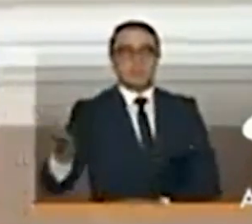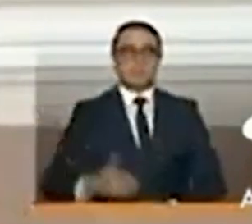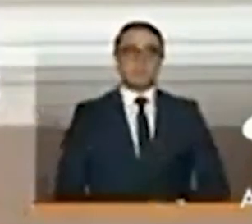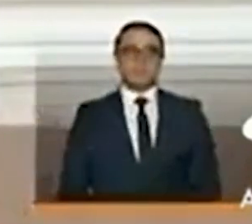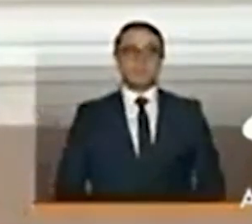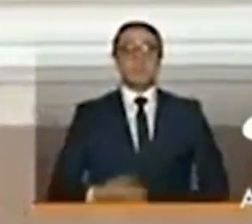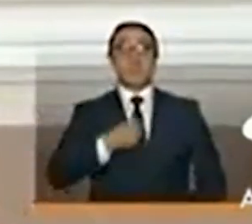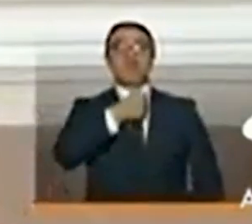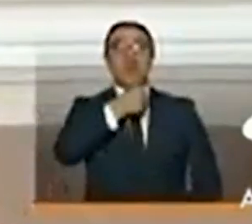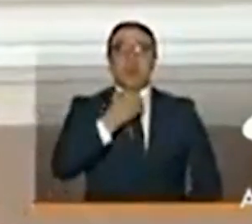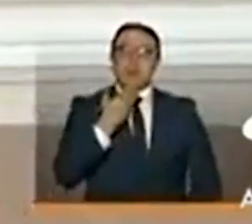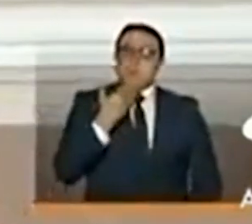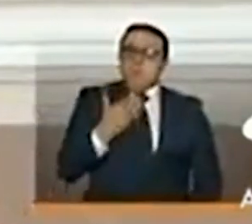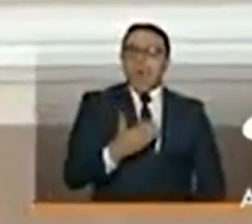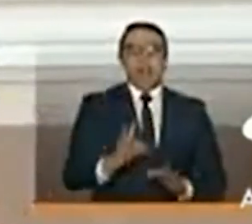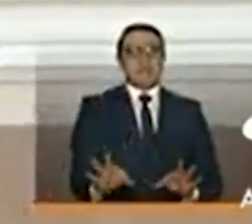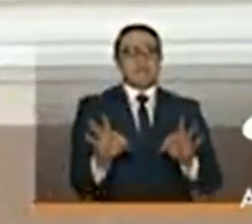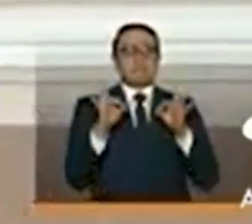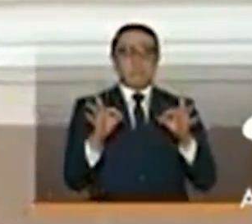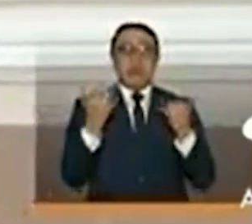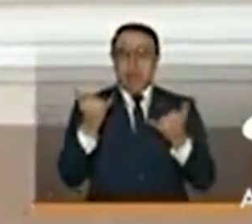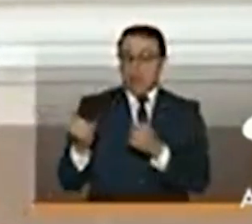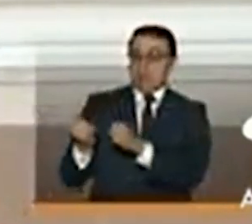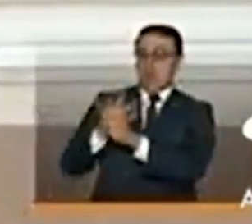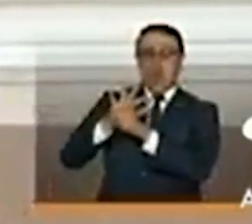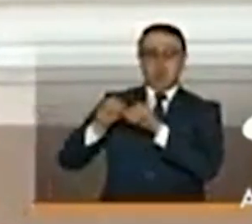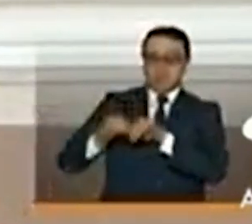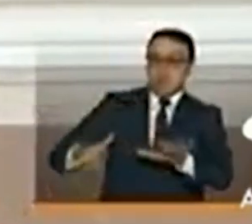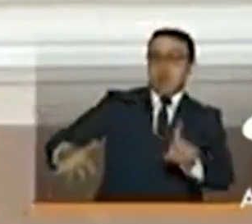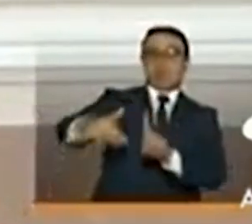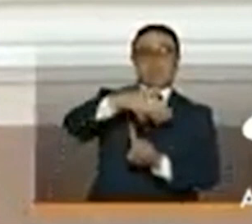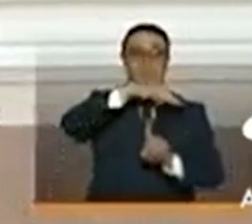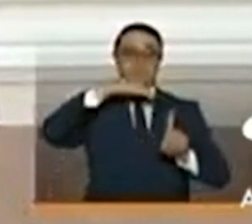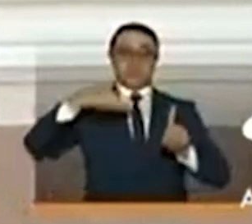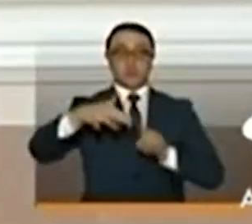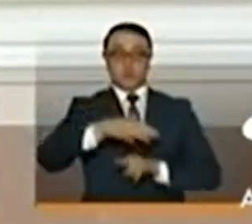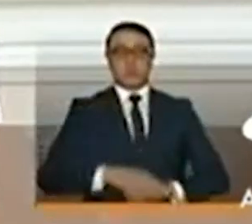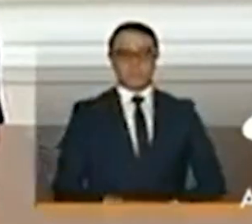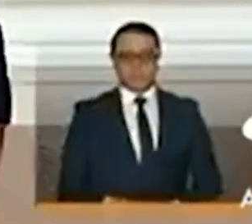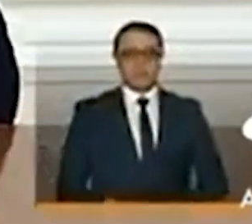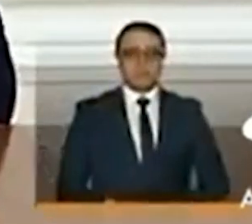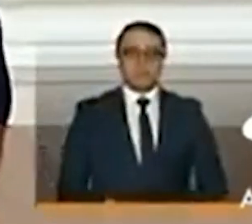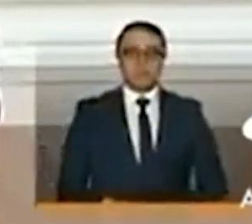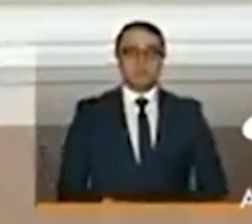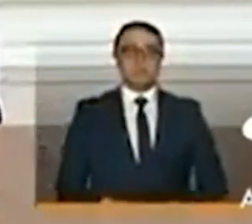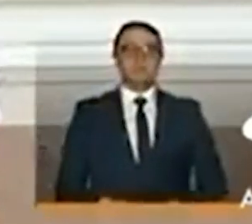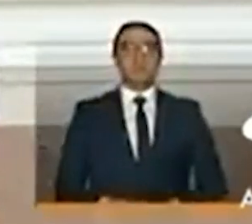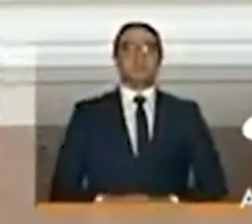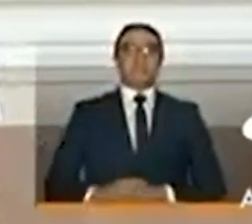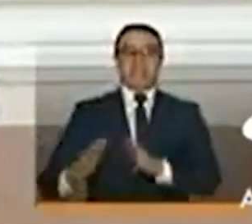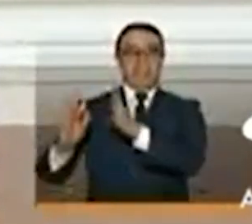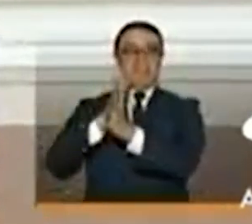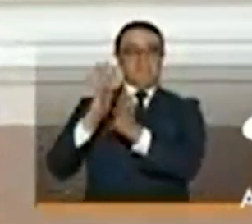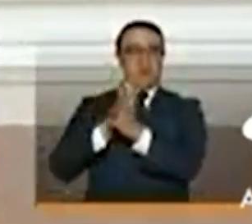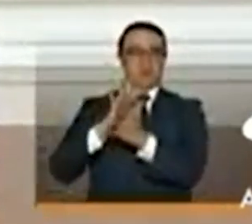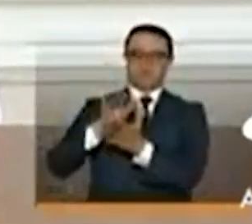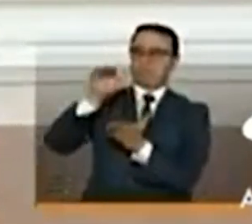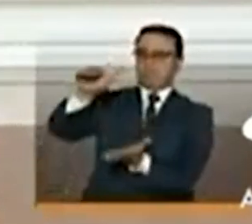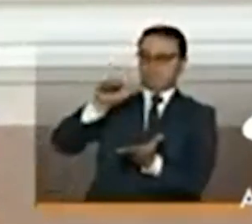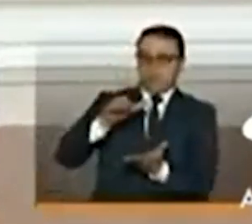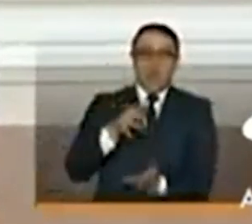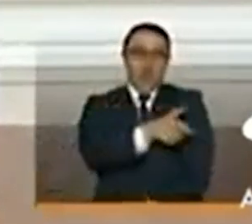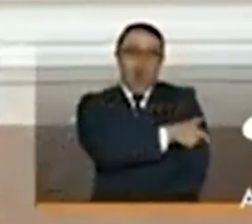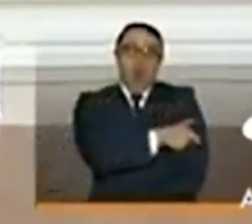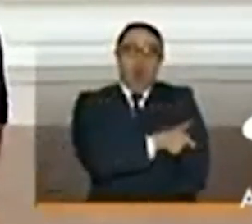es una gran noticia en el marco de la pandemia por COVID-19. Luego de evaluada toda la información por parte de la Comisión